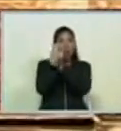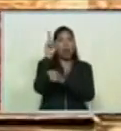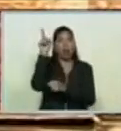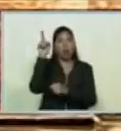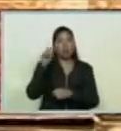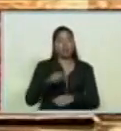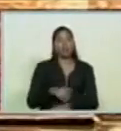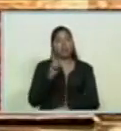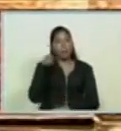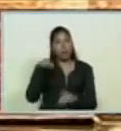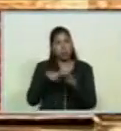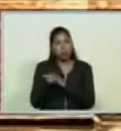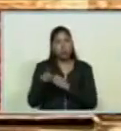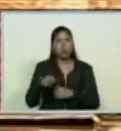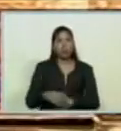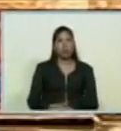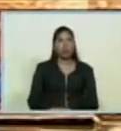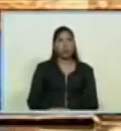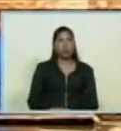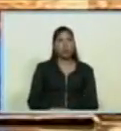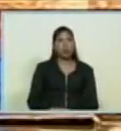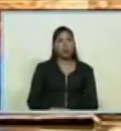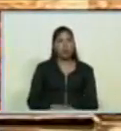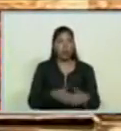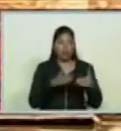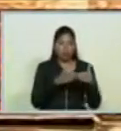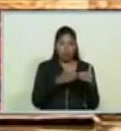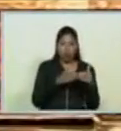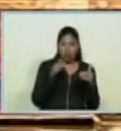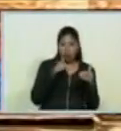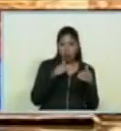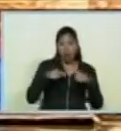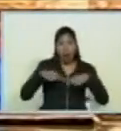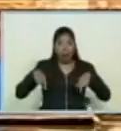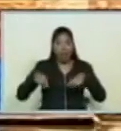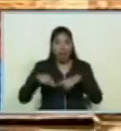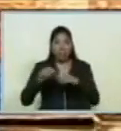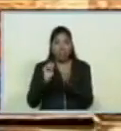concreto, en el barrio, en la esquina, en la cancha,